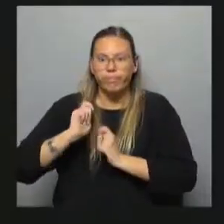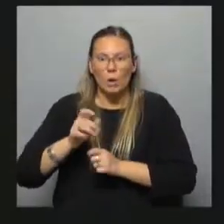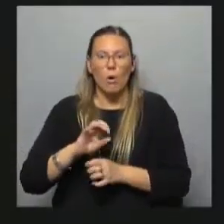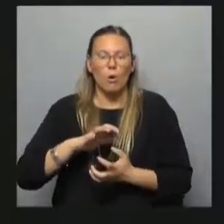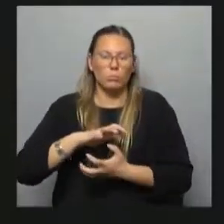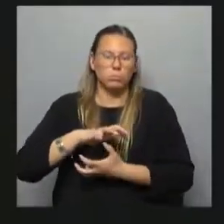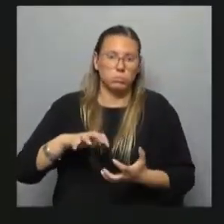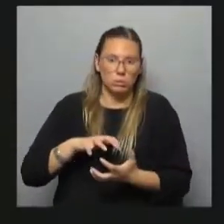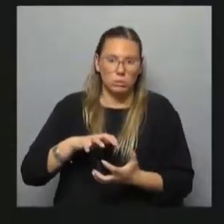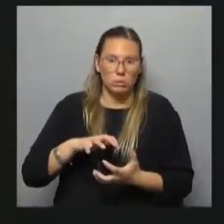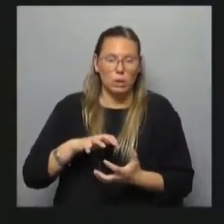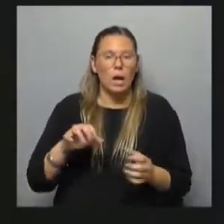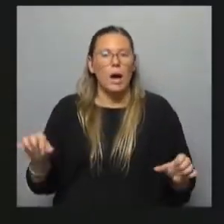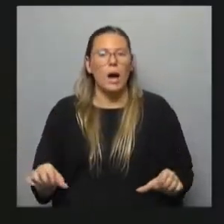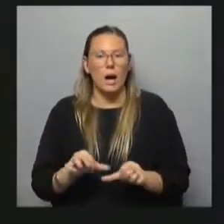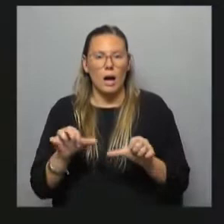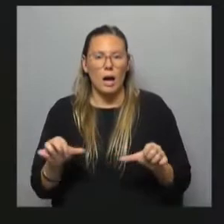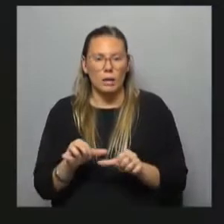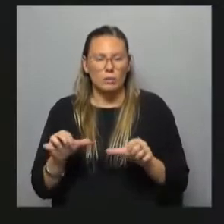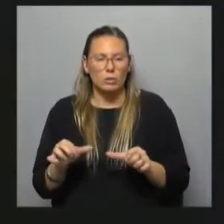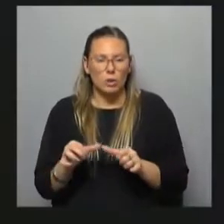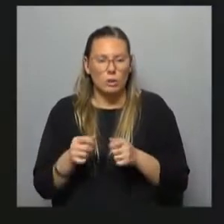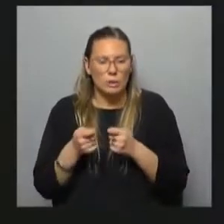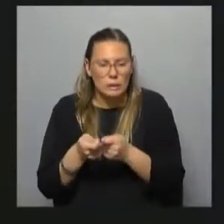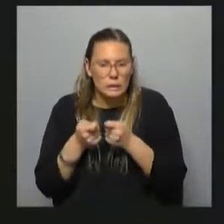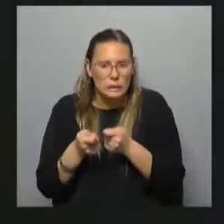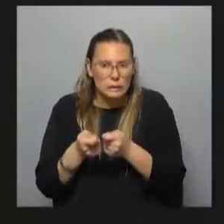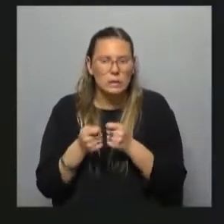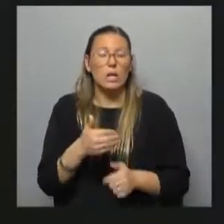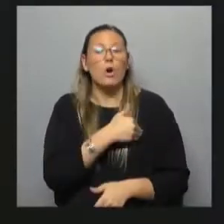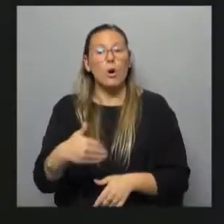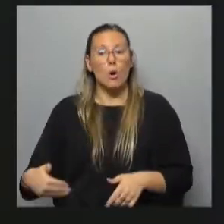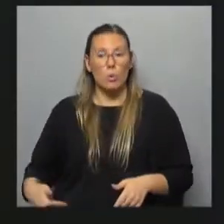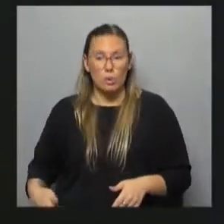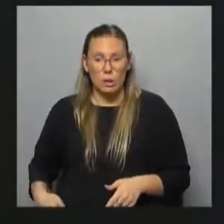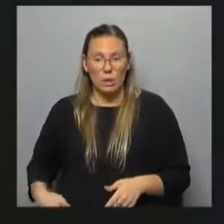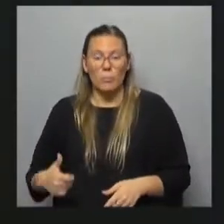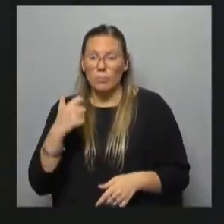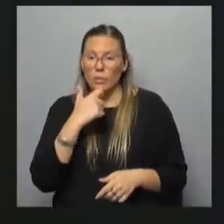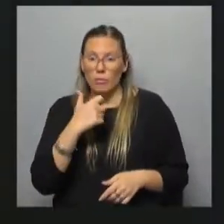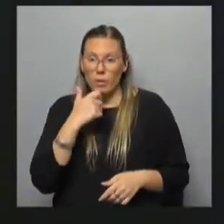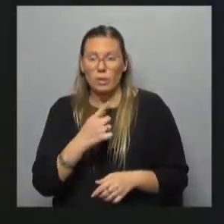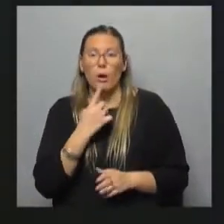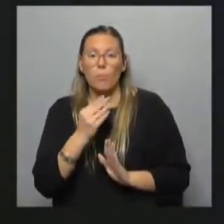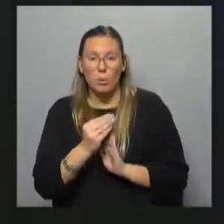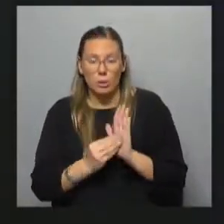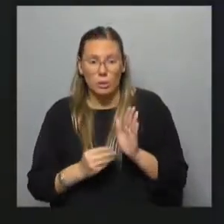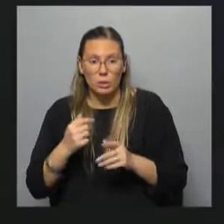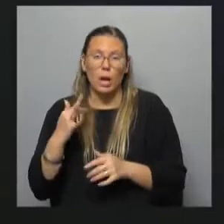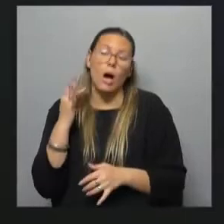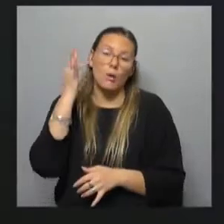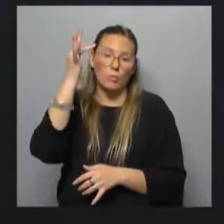o colapsados. La acción coercitiva de los gobiernos y la falta de políticas de largo